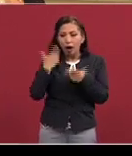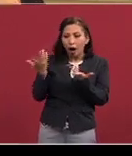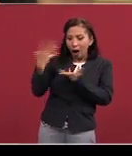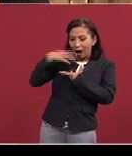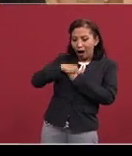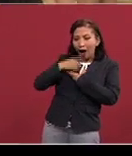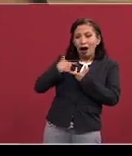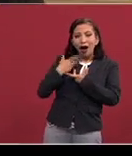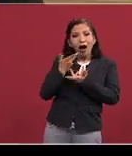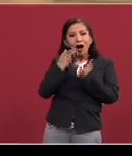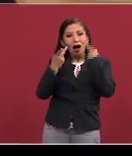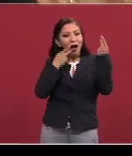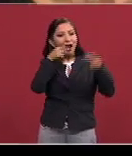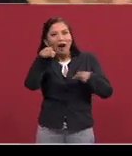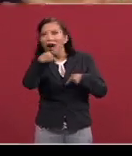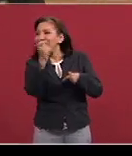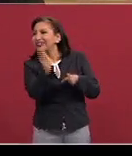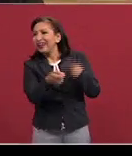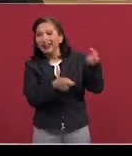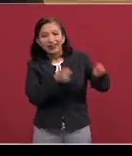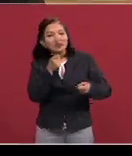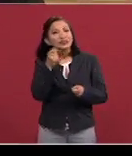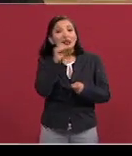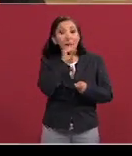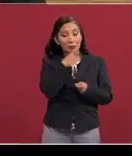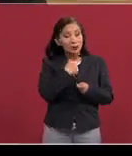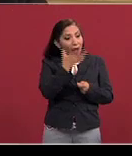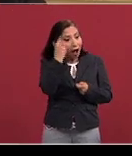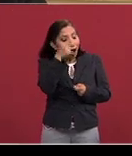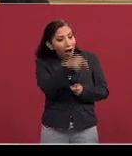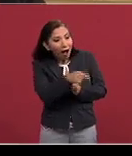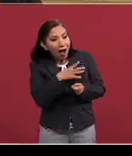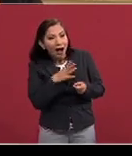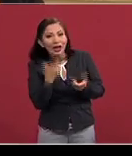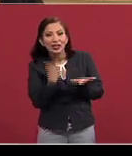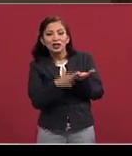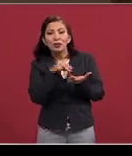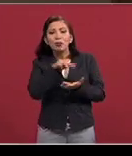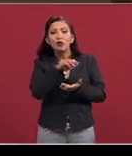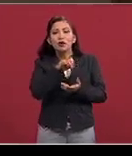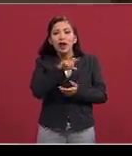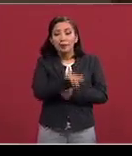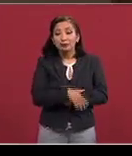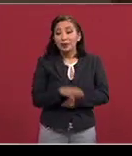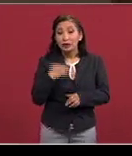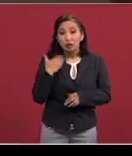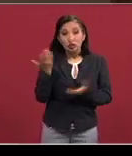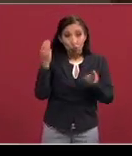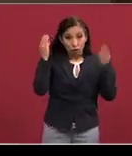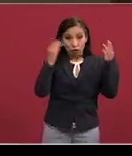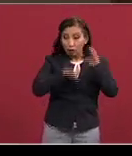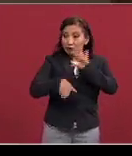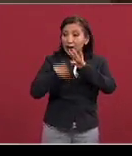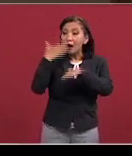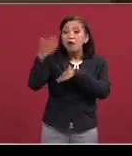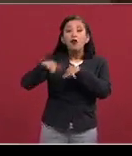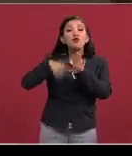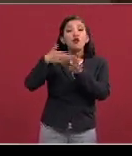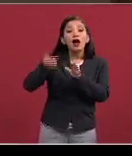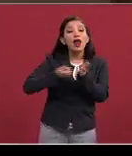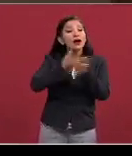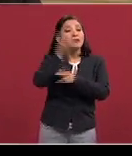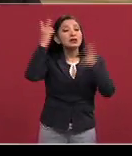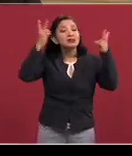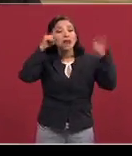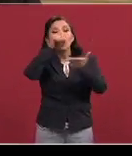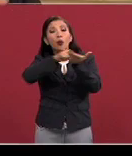corazón y en la boca, que sean difusores también nuestros públicos de lo que encuentran en el MUNAL. Entonces el MUNAL sale. El MUNAL saldrá